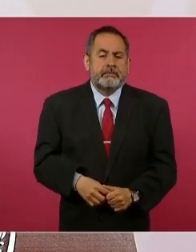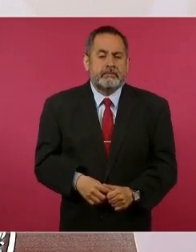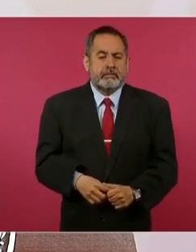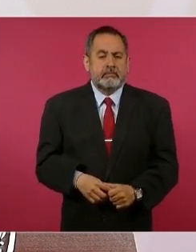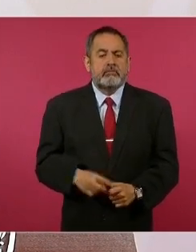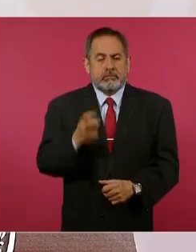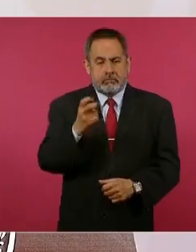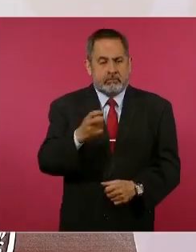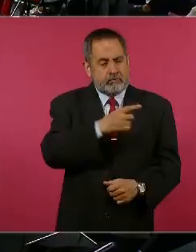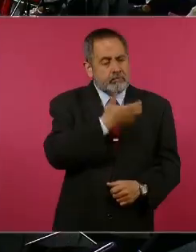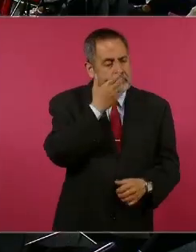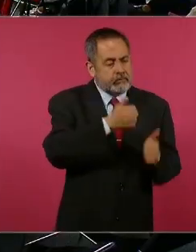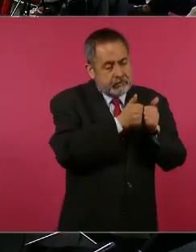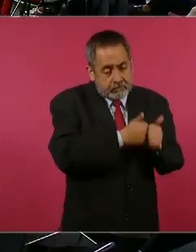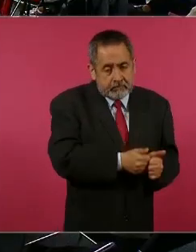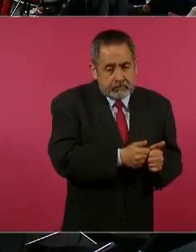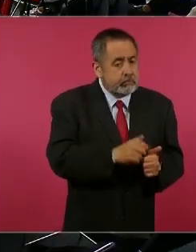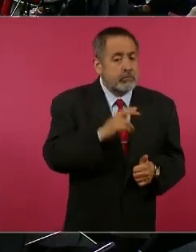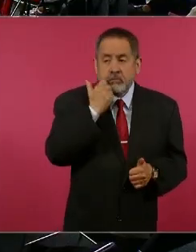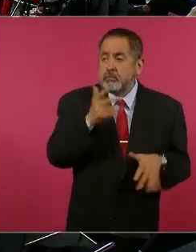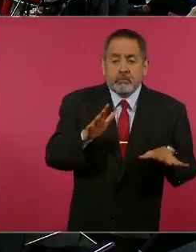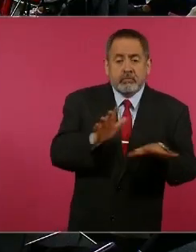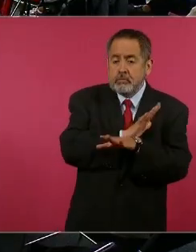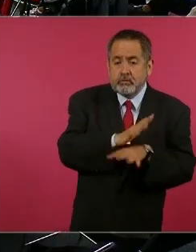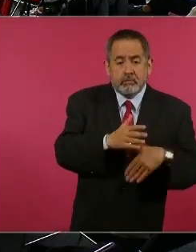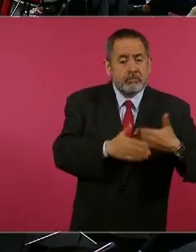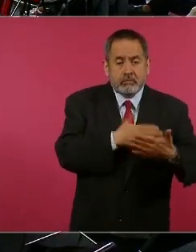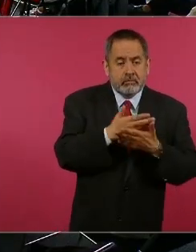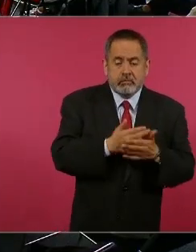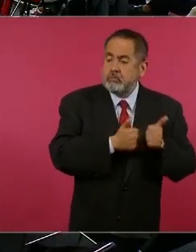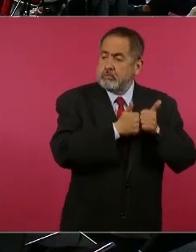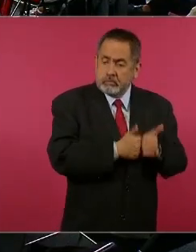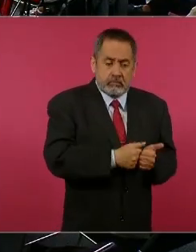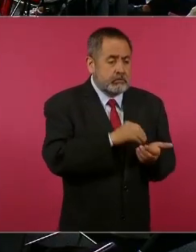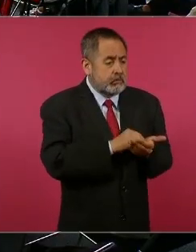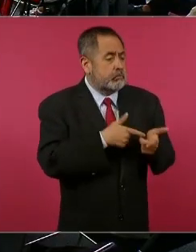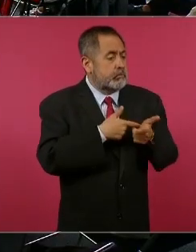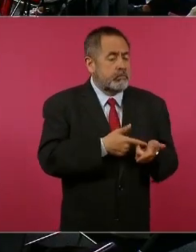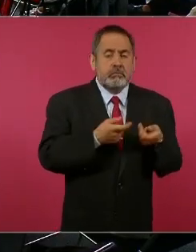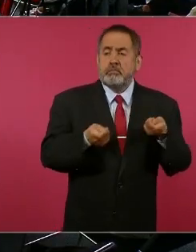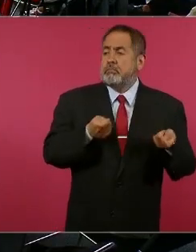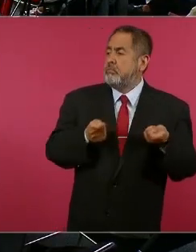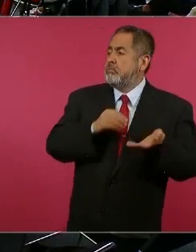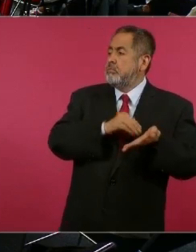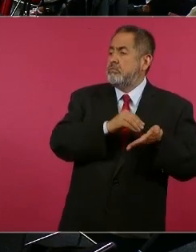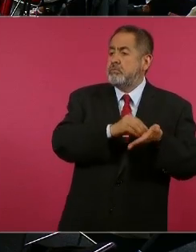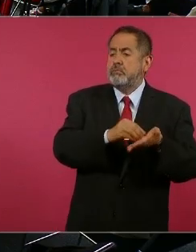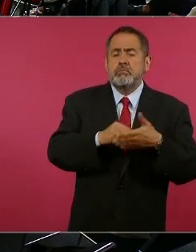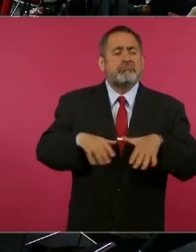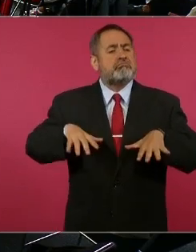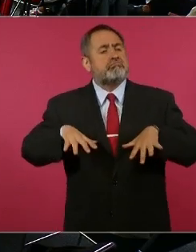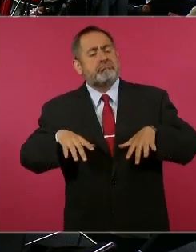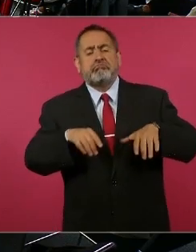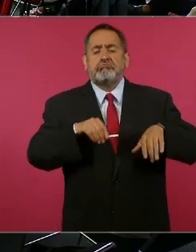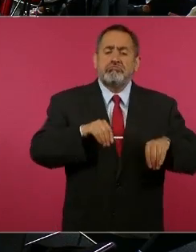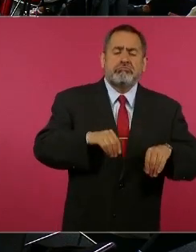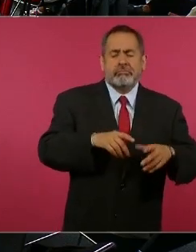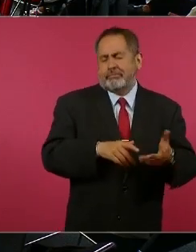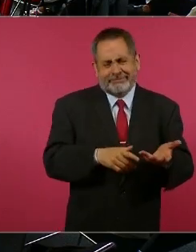Por eso son conservadores, porque quieren conservar, quieren mantener el statu quo.